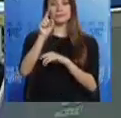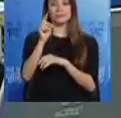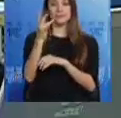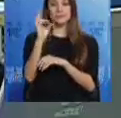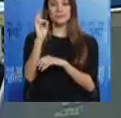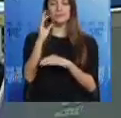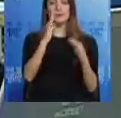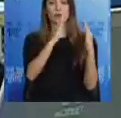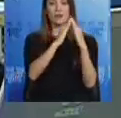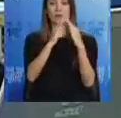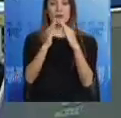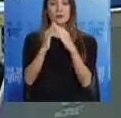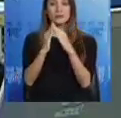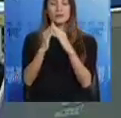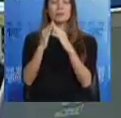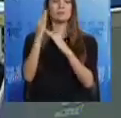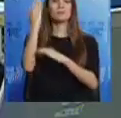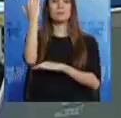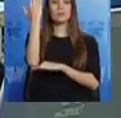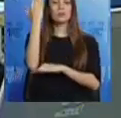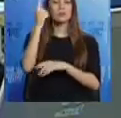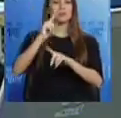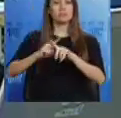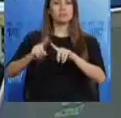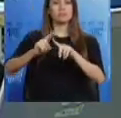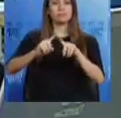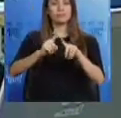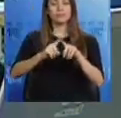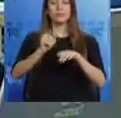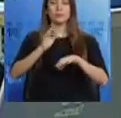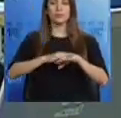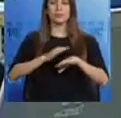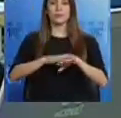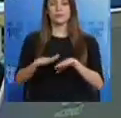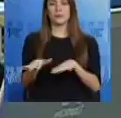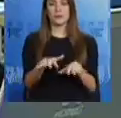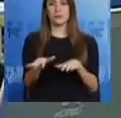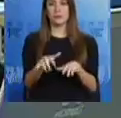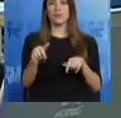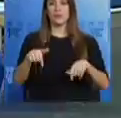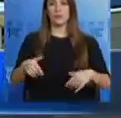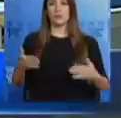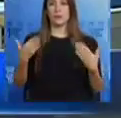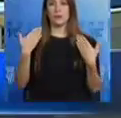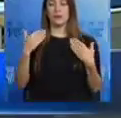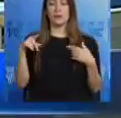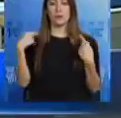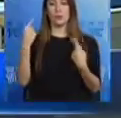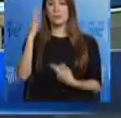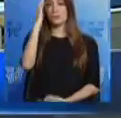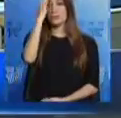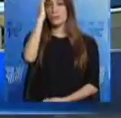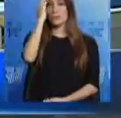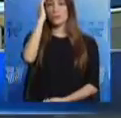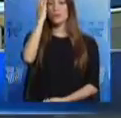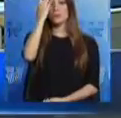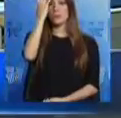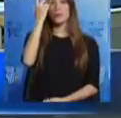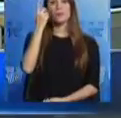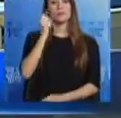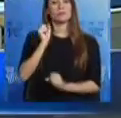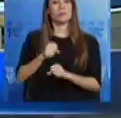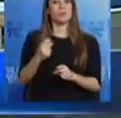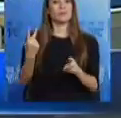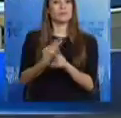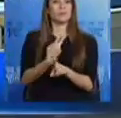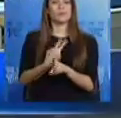casas afectadas, postes en mal estado, son algunas de las secuelas que deja el terremoto en Guayaquil, preocupando a los vecinos que temen una